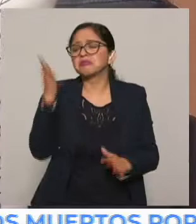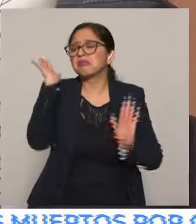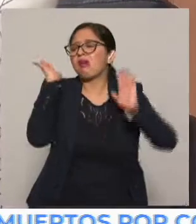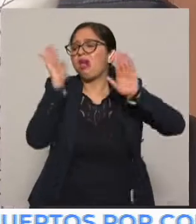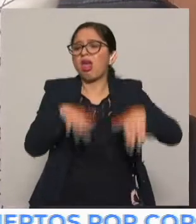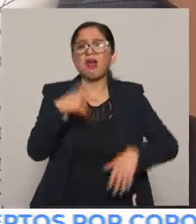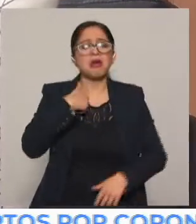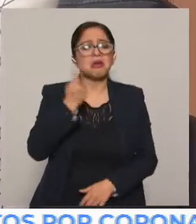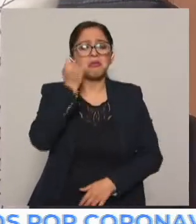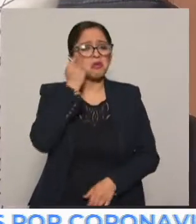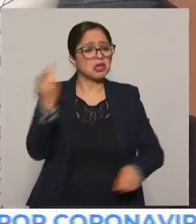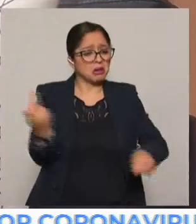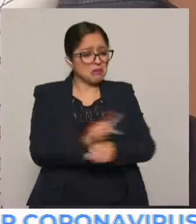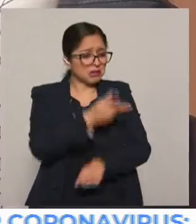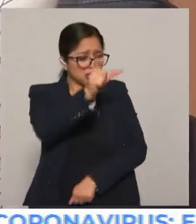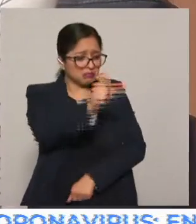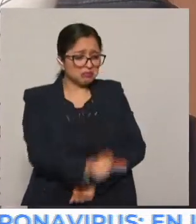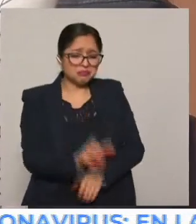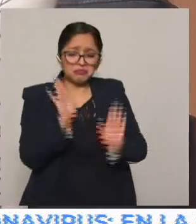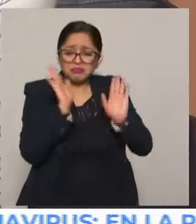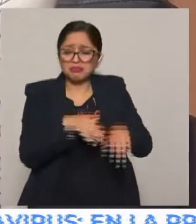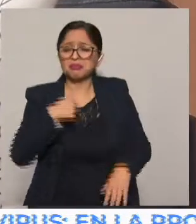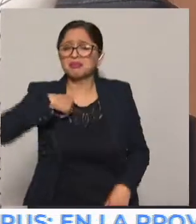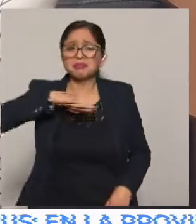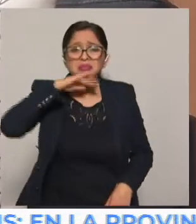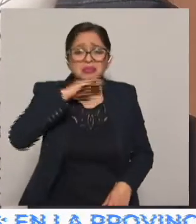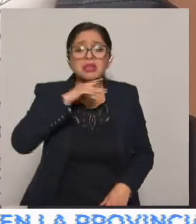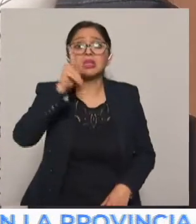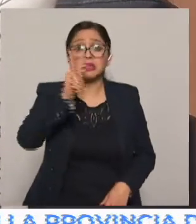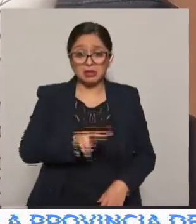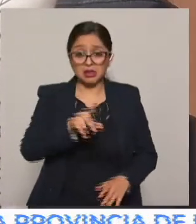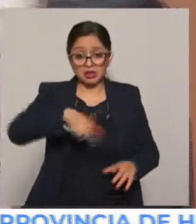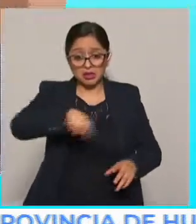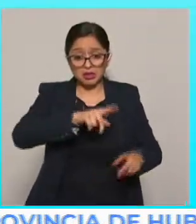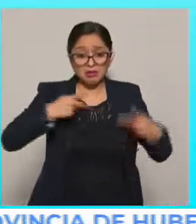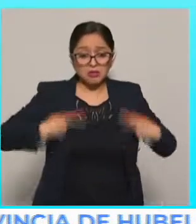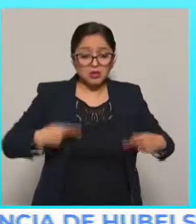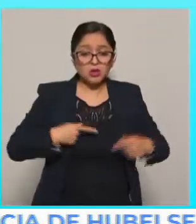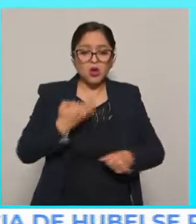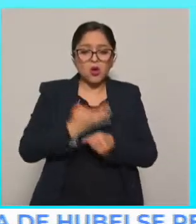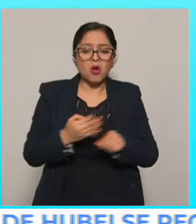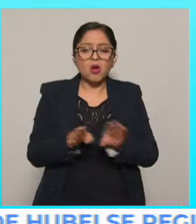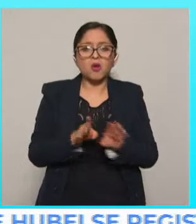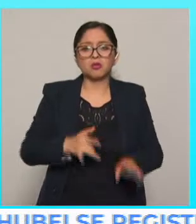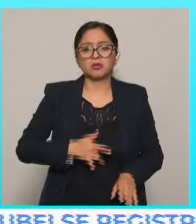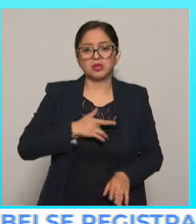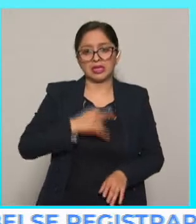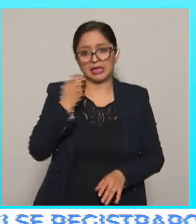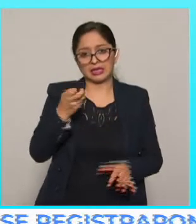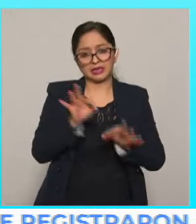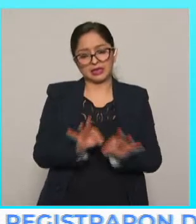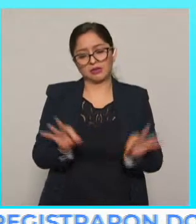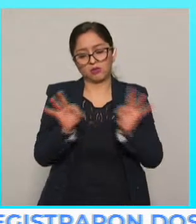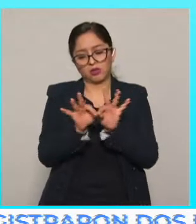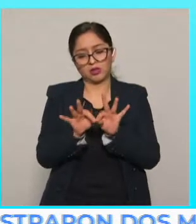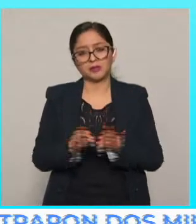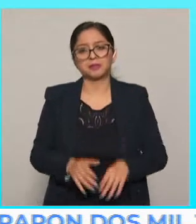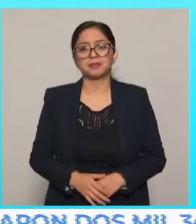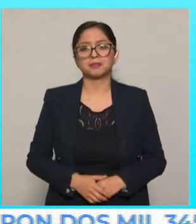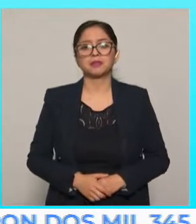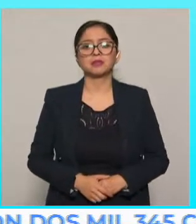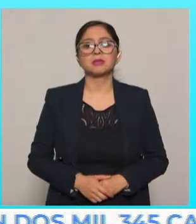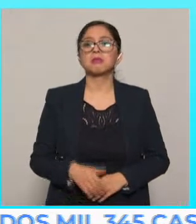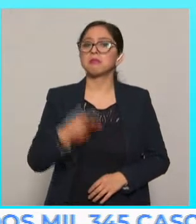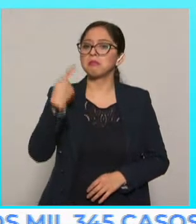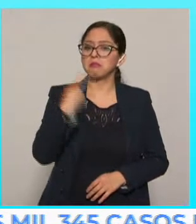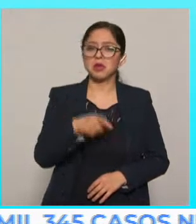importarles lo que les está pasando ya de por sí a las víctimas, ¿no? Y además este importantísimo tratamiento humanizado